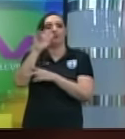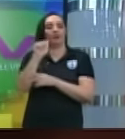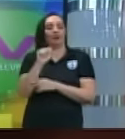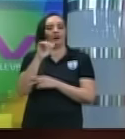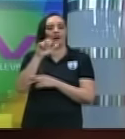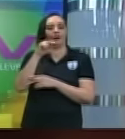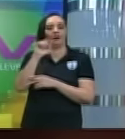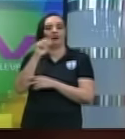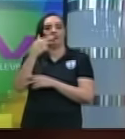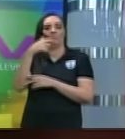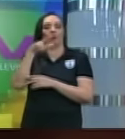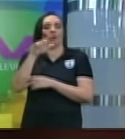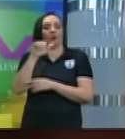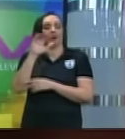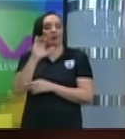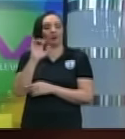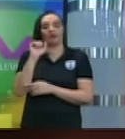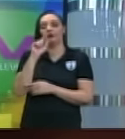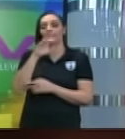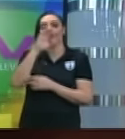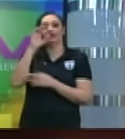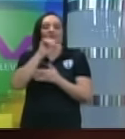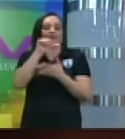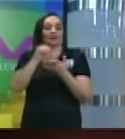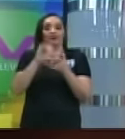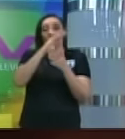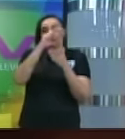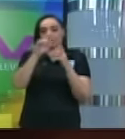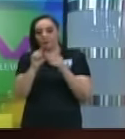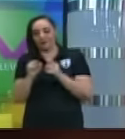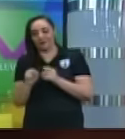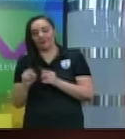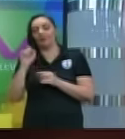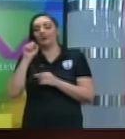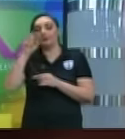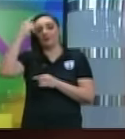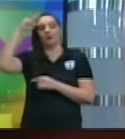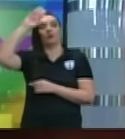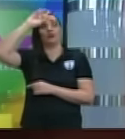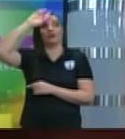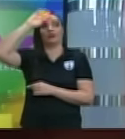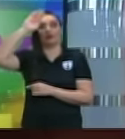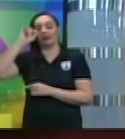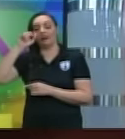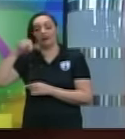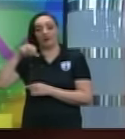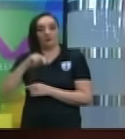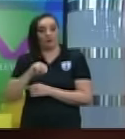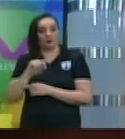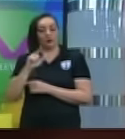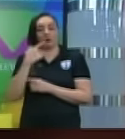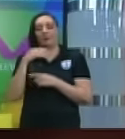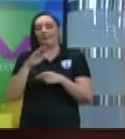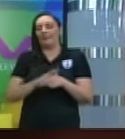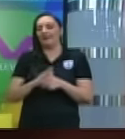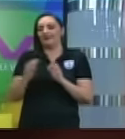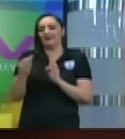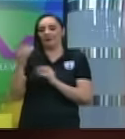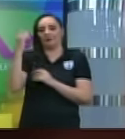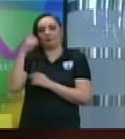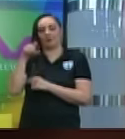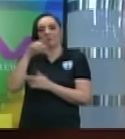Laredo, hacia el oriente y centro de Nuevo León, incluyendo el área metropolitana y también hasta la región citrícola. Lo más fuerte en